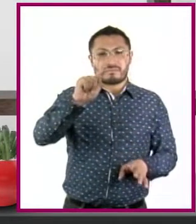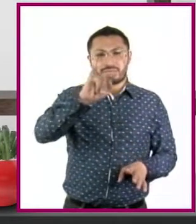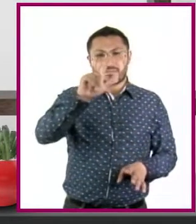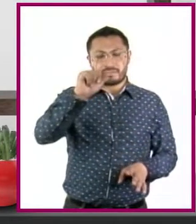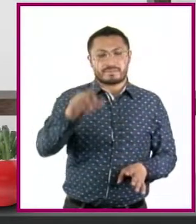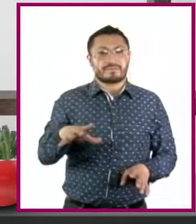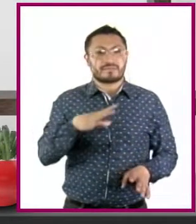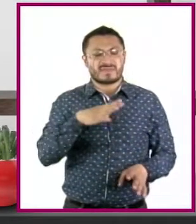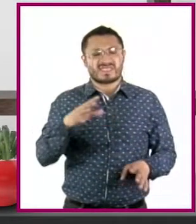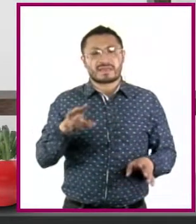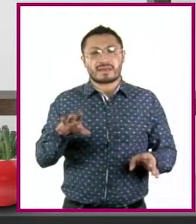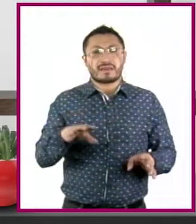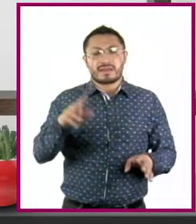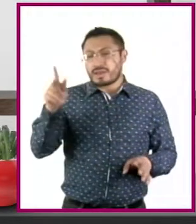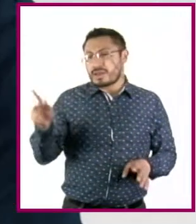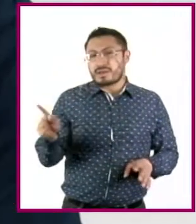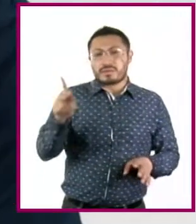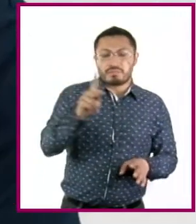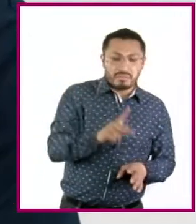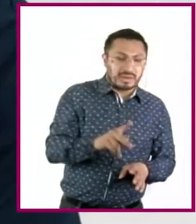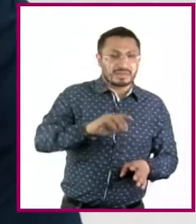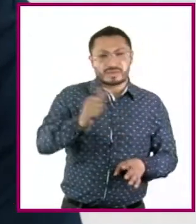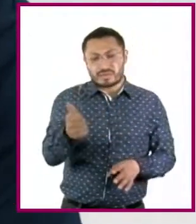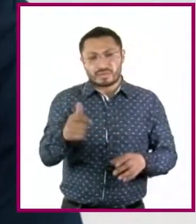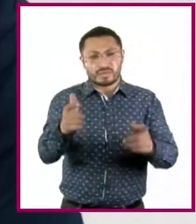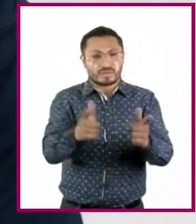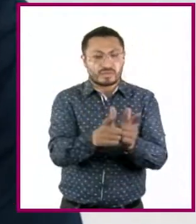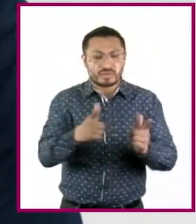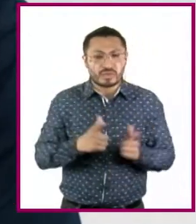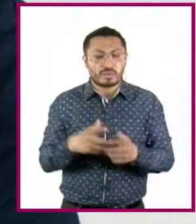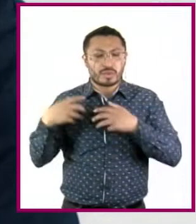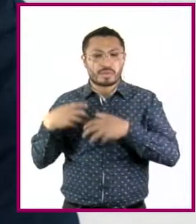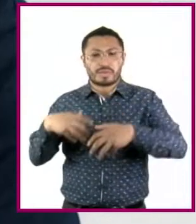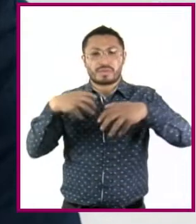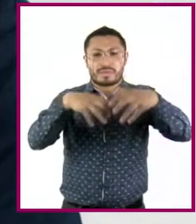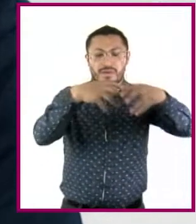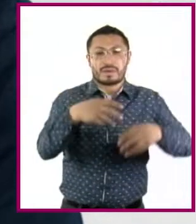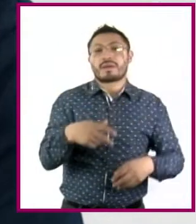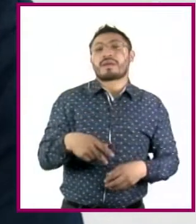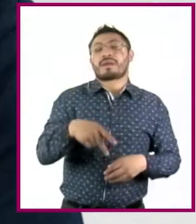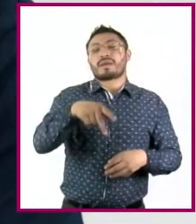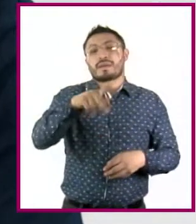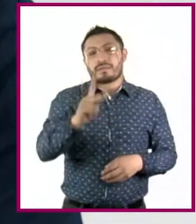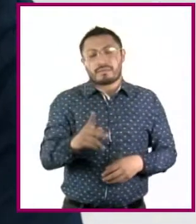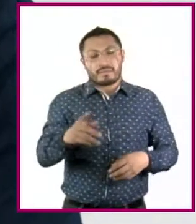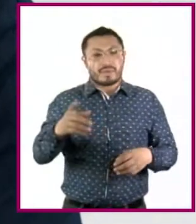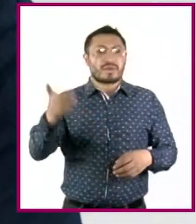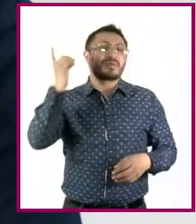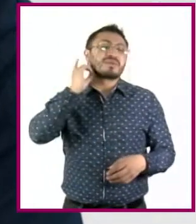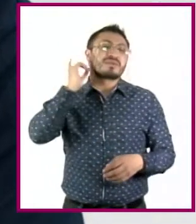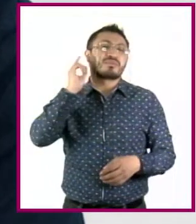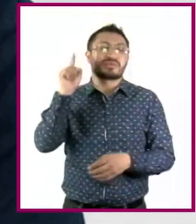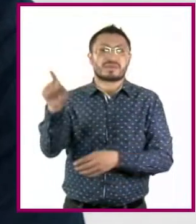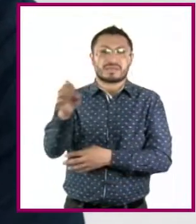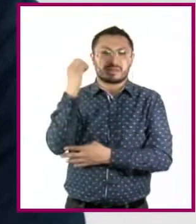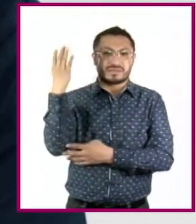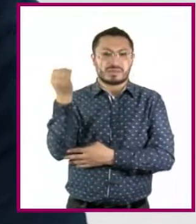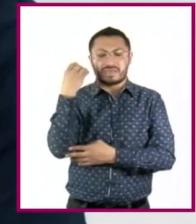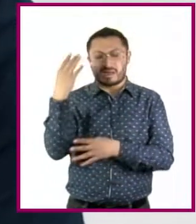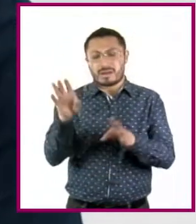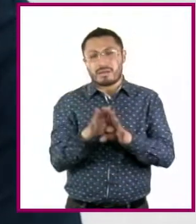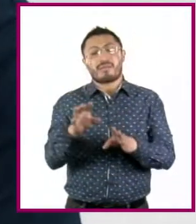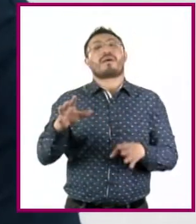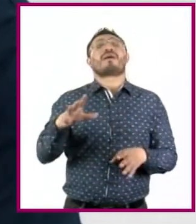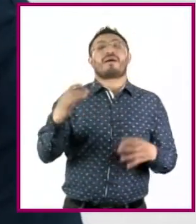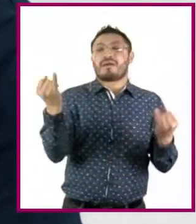que inspiró a otros movimientos populares. Por otra parte, la ocupación de las bancadas de los diputados en la Asamblea sirvió de modelo para